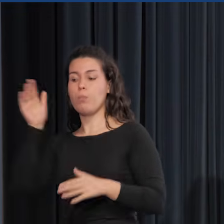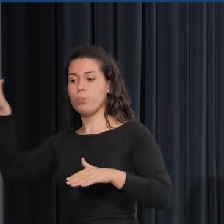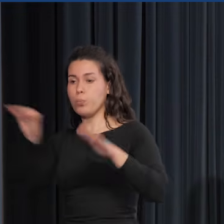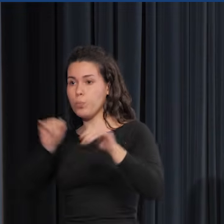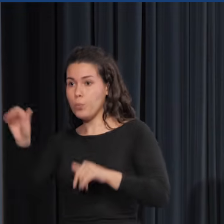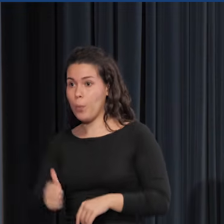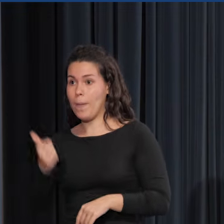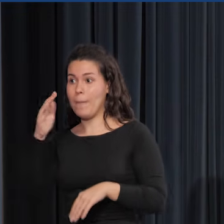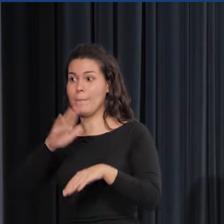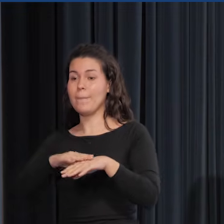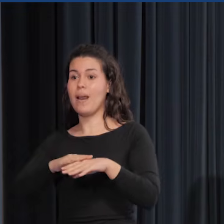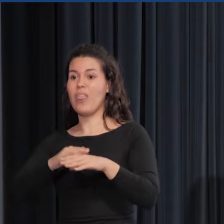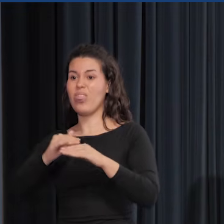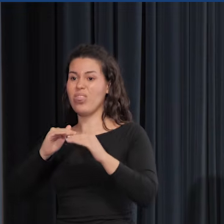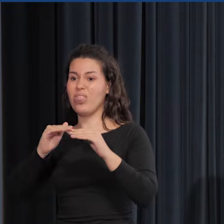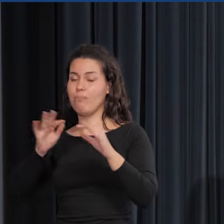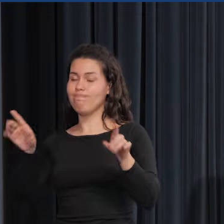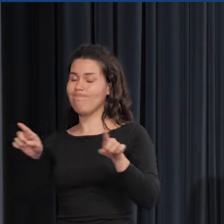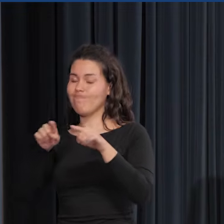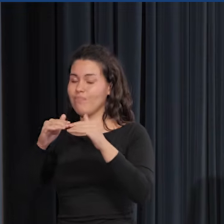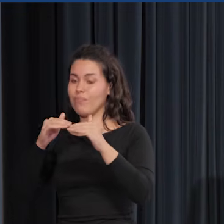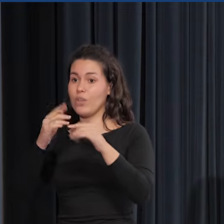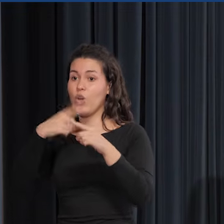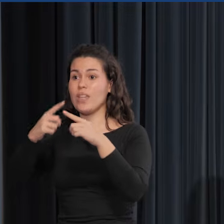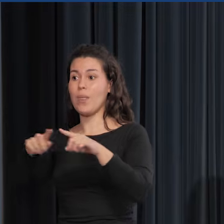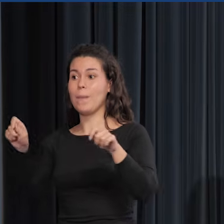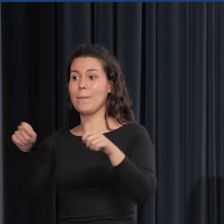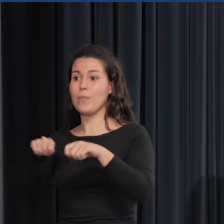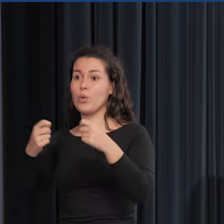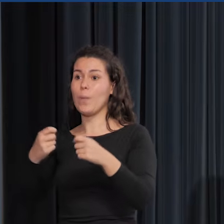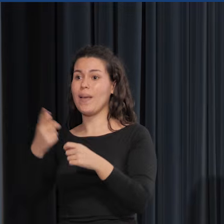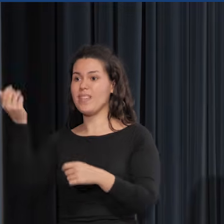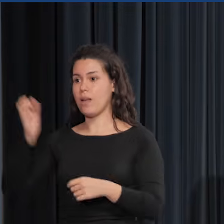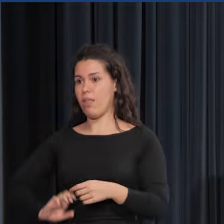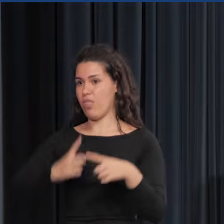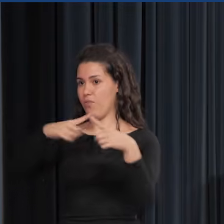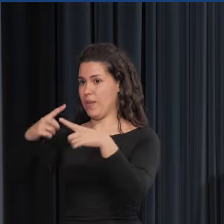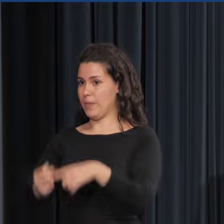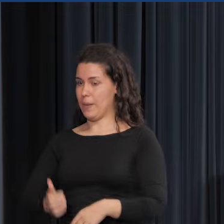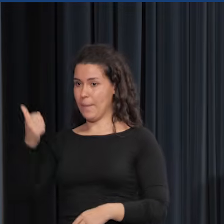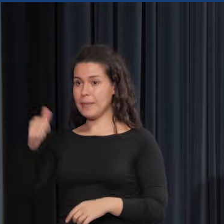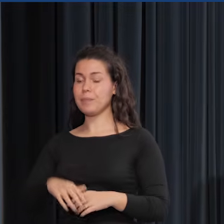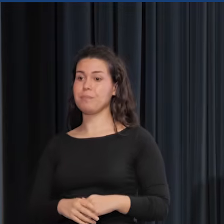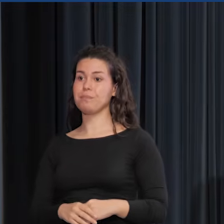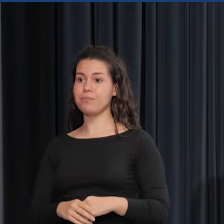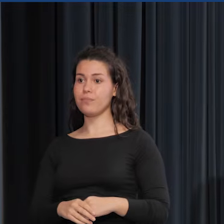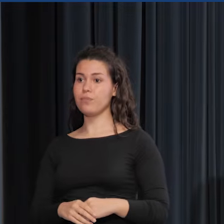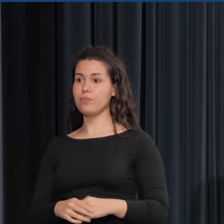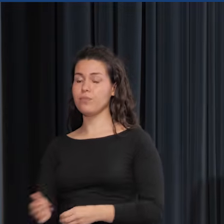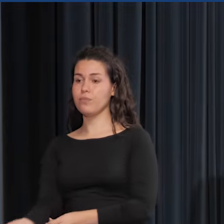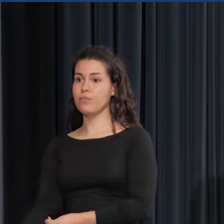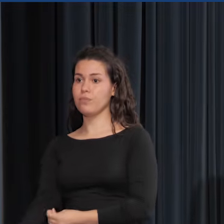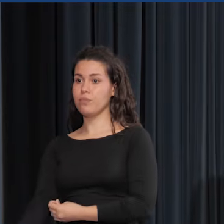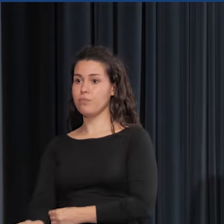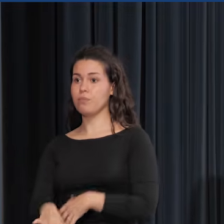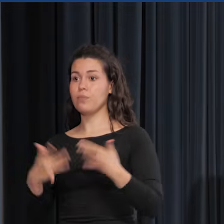desigualdades sociales que persisten hoy en día, como son la brecha salarial, ¿no? Entonces, ¿qué ocurre también cuando las mujeres quieren acceder a